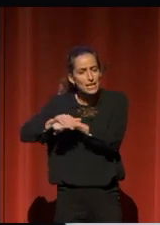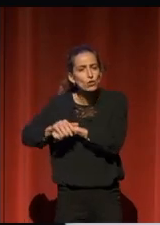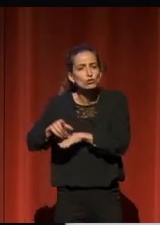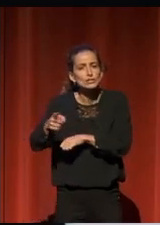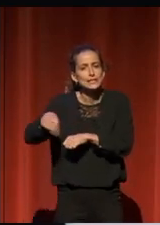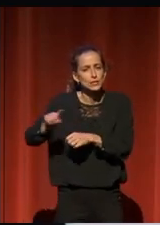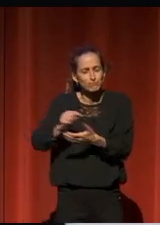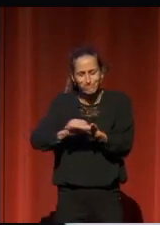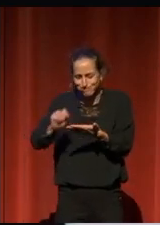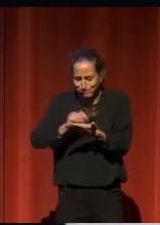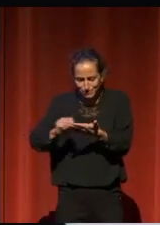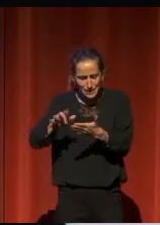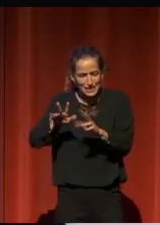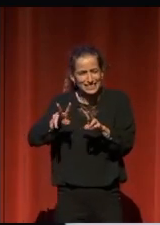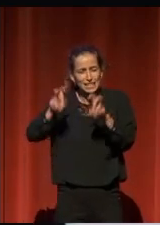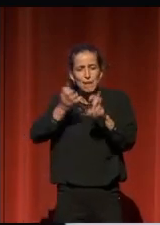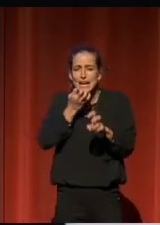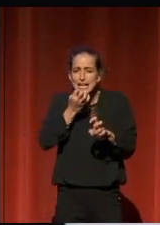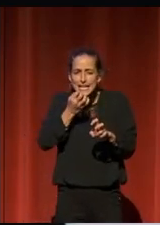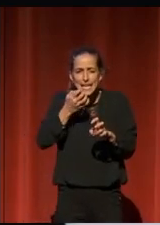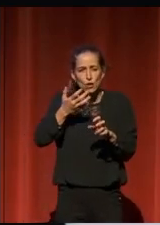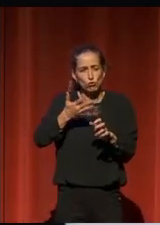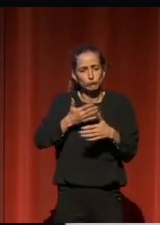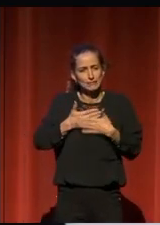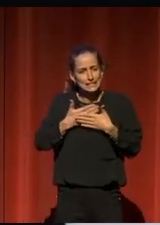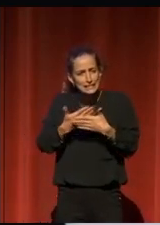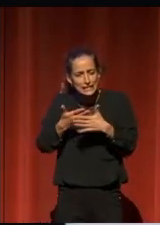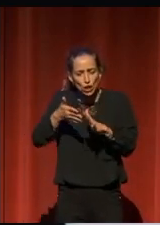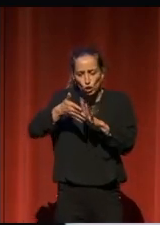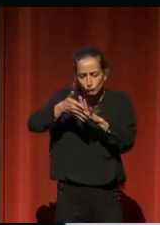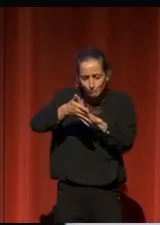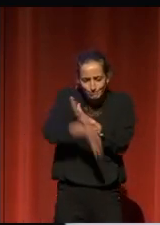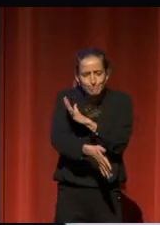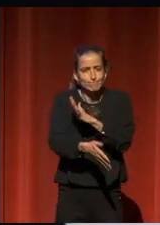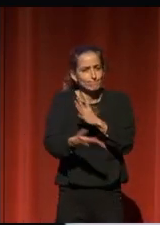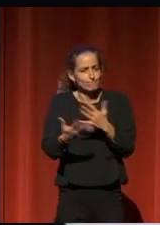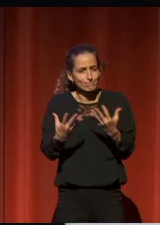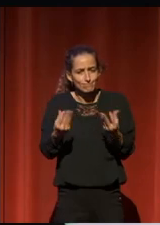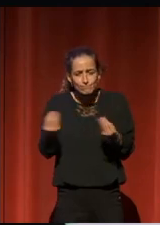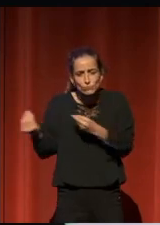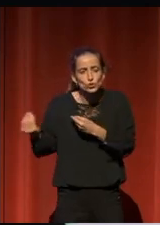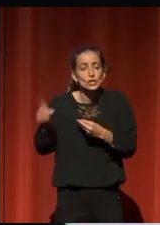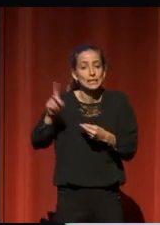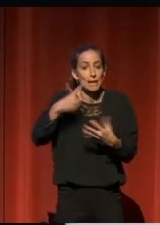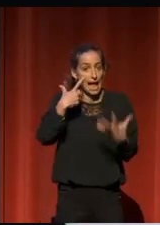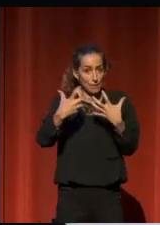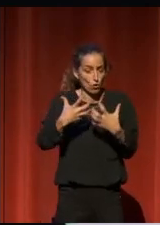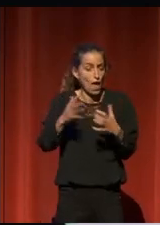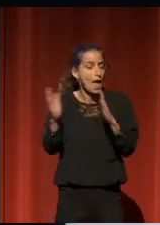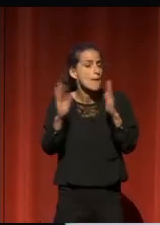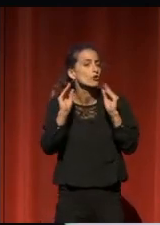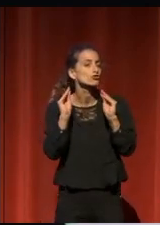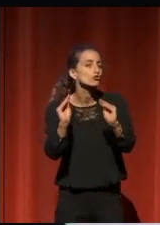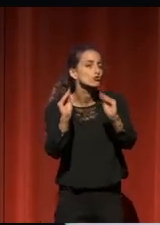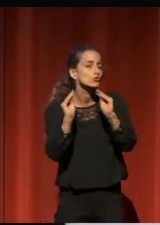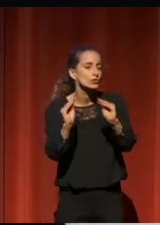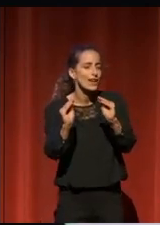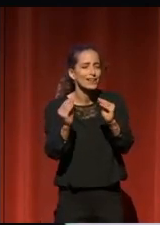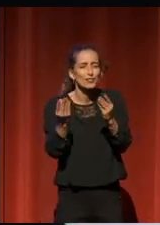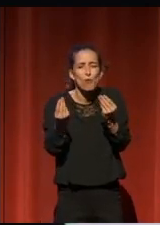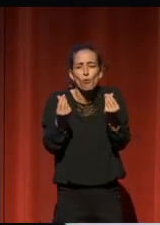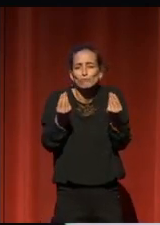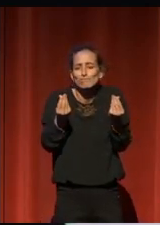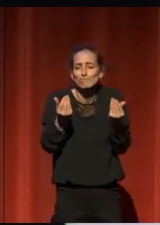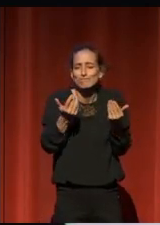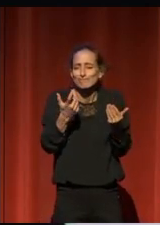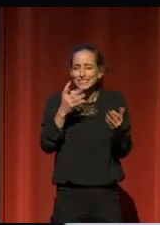su sentido griego y su futuro, a artistas visuales que utilizan una